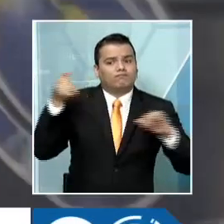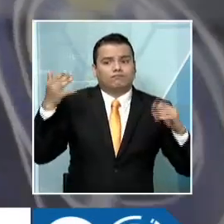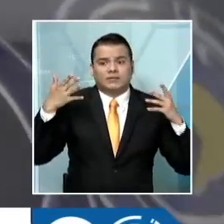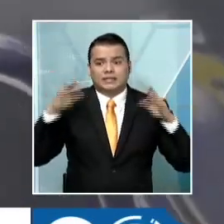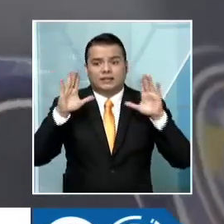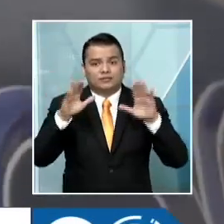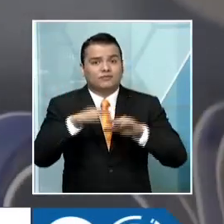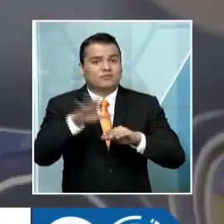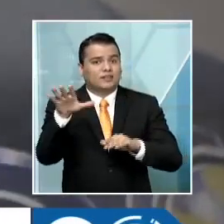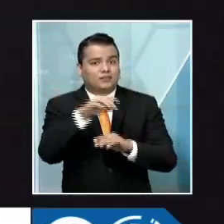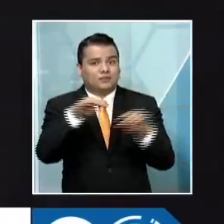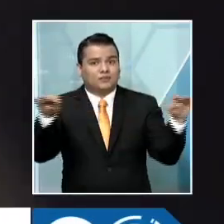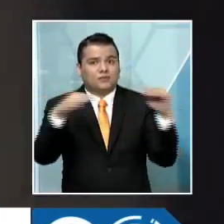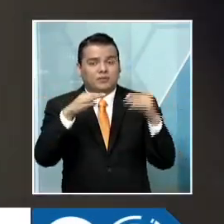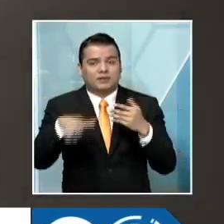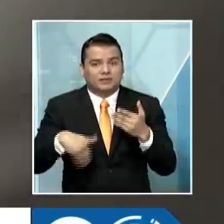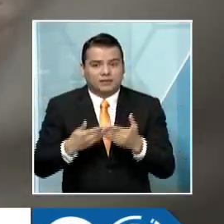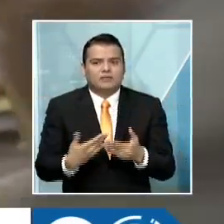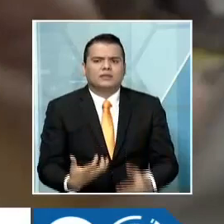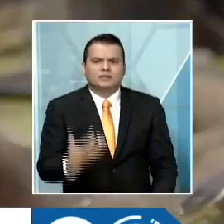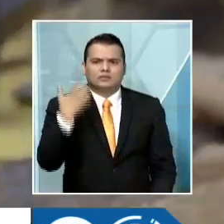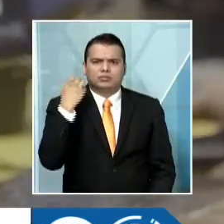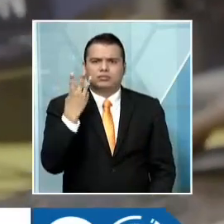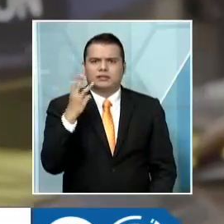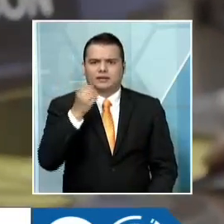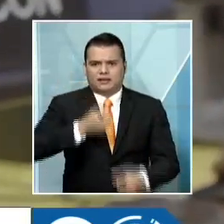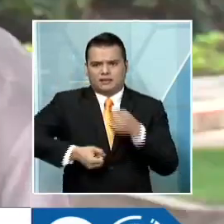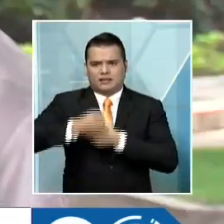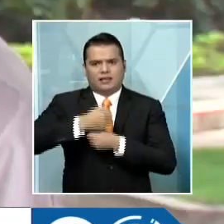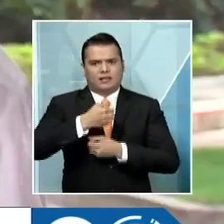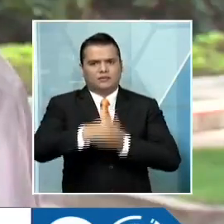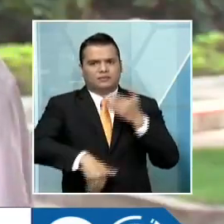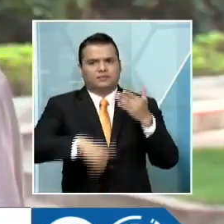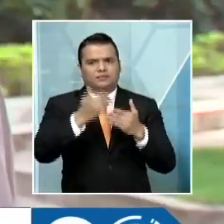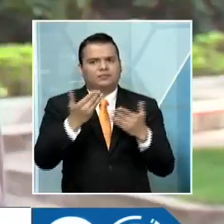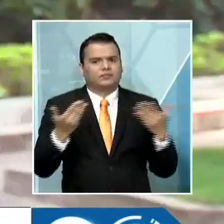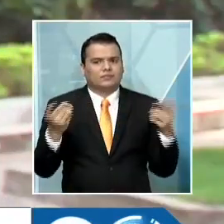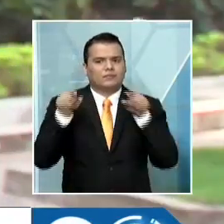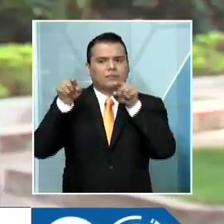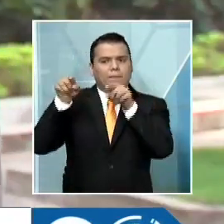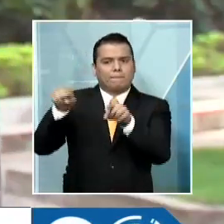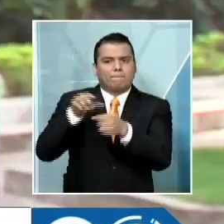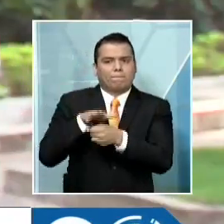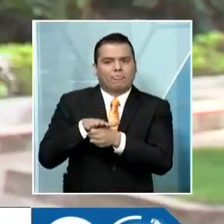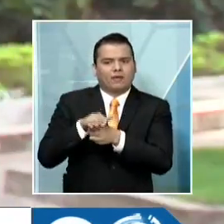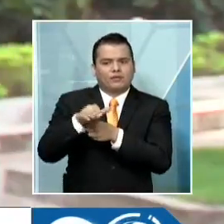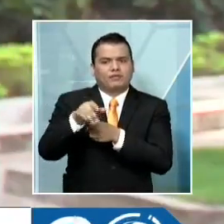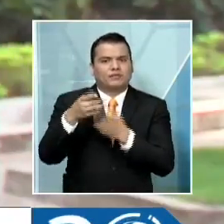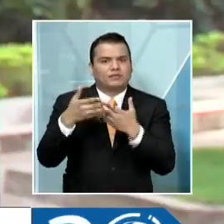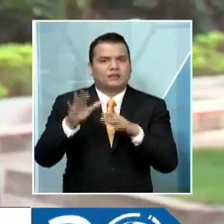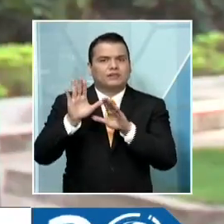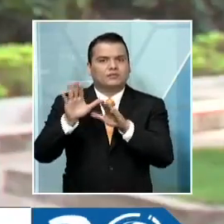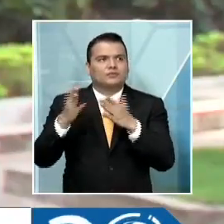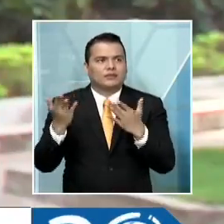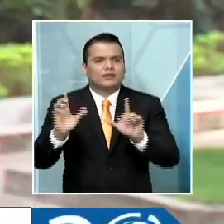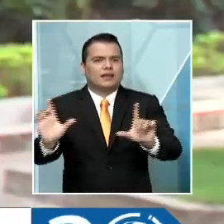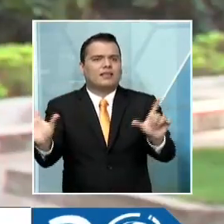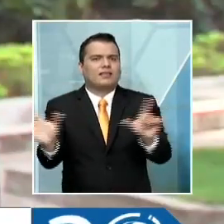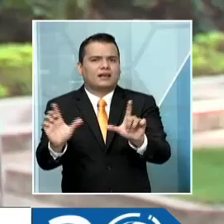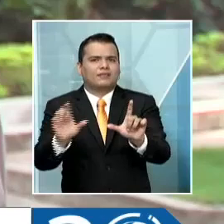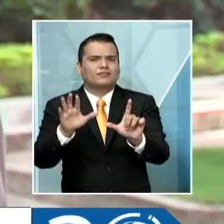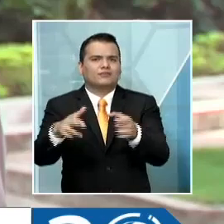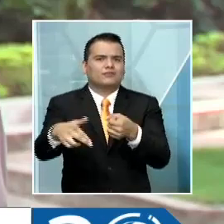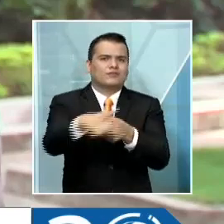en audiencia. Hace 30 años inicialmente fue una aventura porque comenzaban los canales